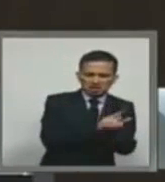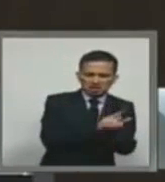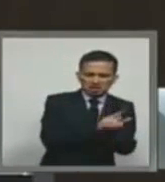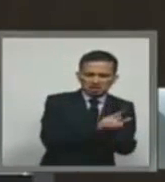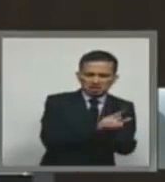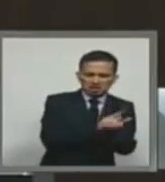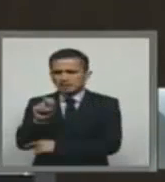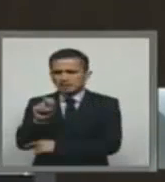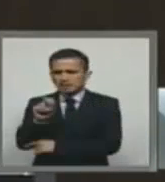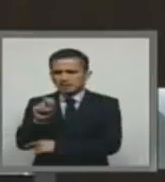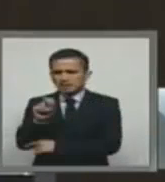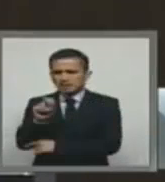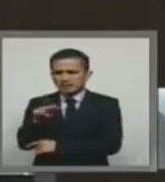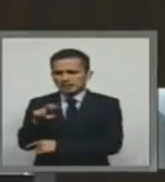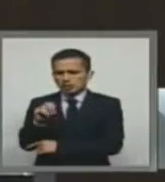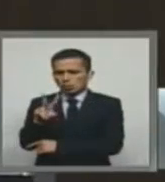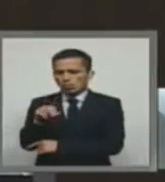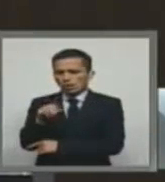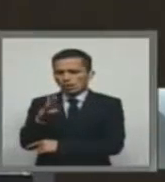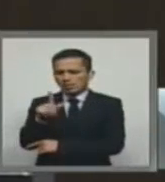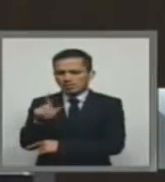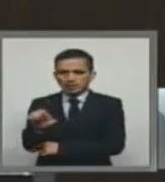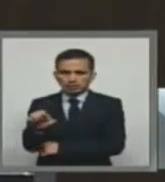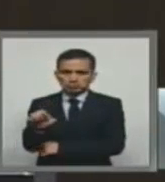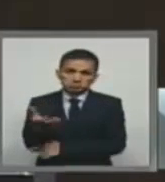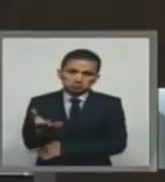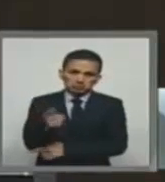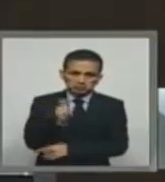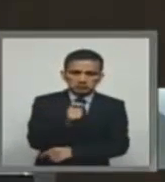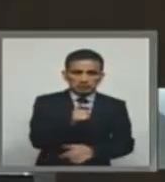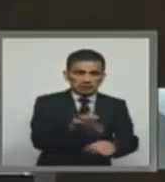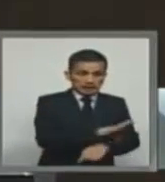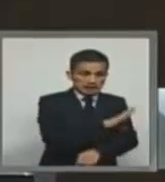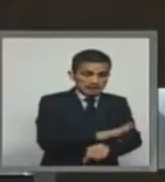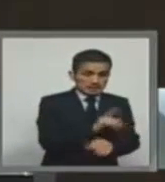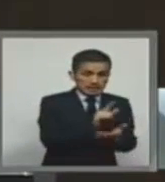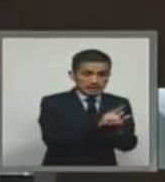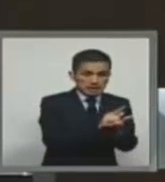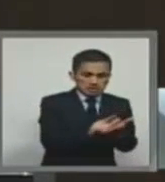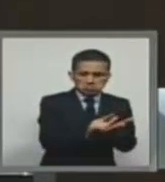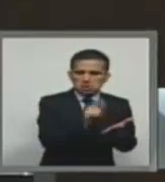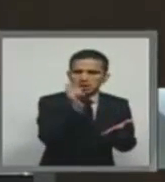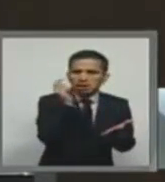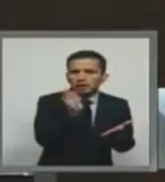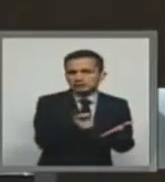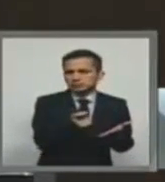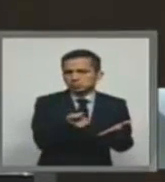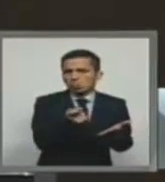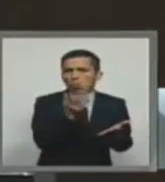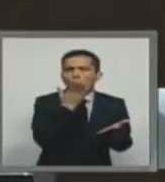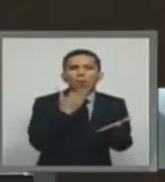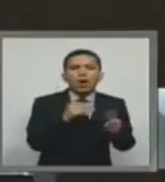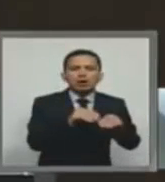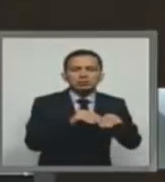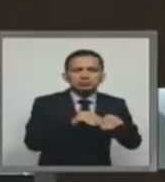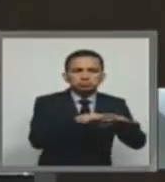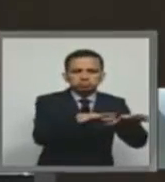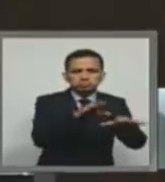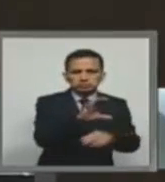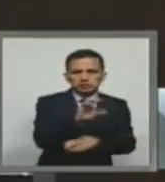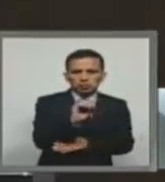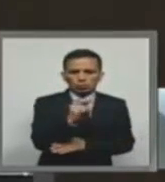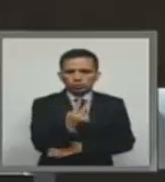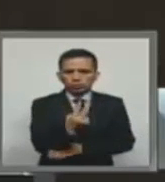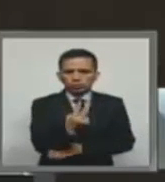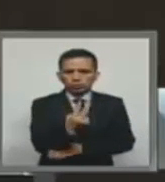La energía limpia pues habla de cero emisiones de dióxido de carbono.